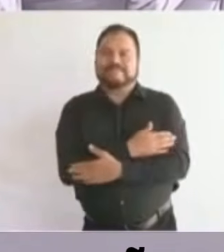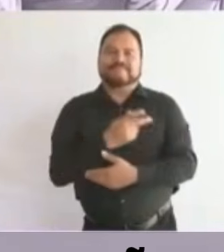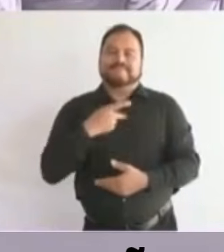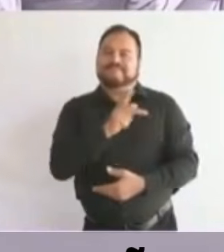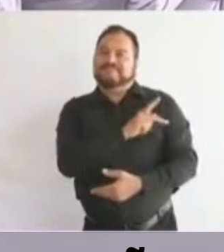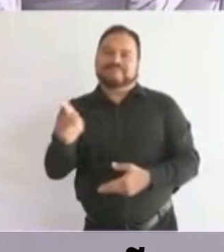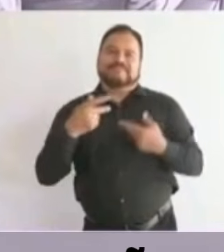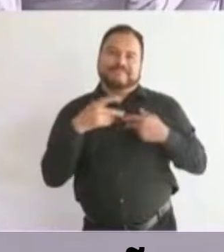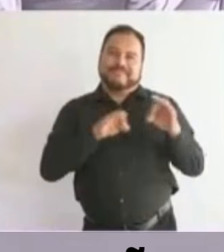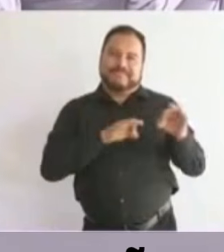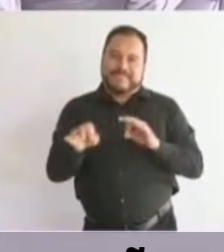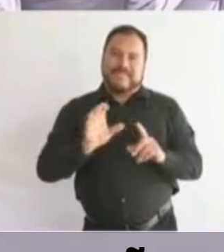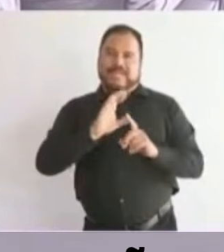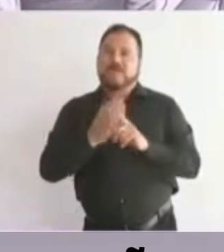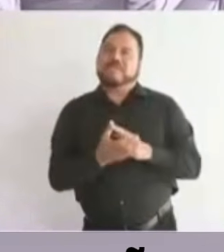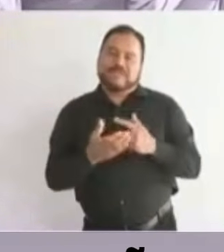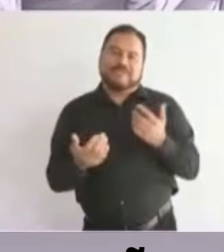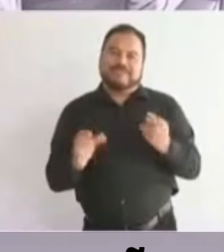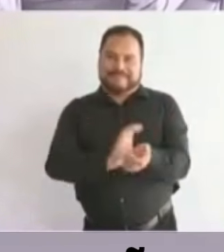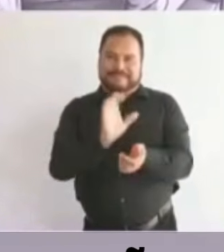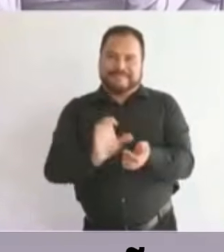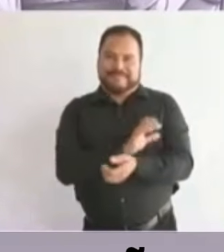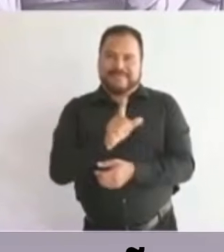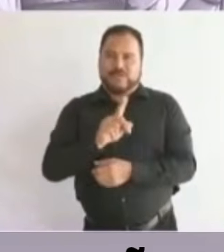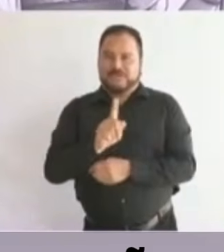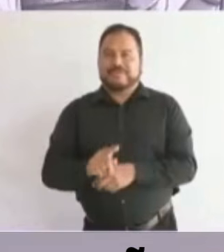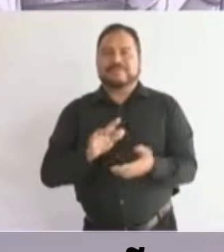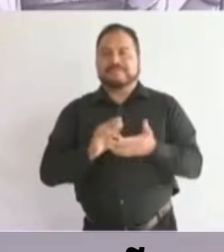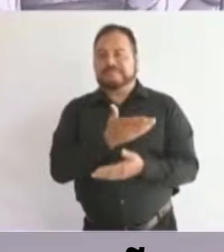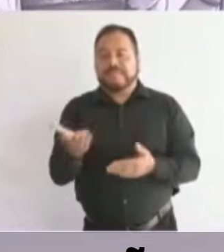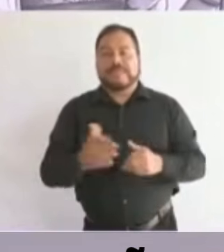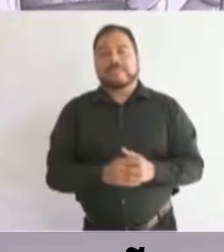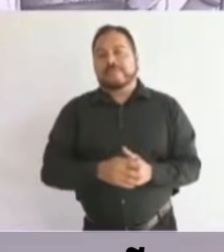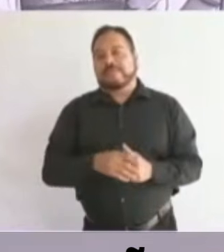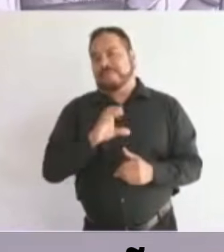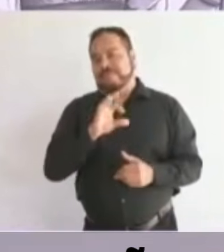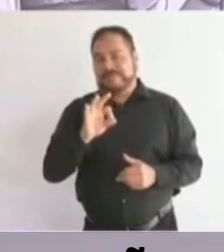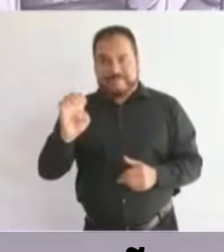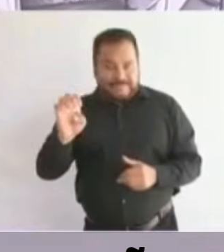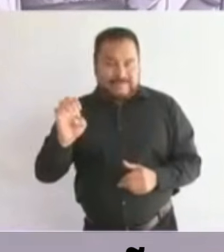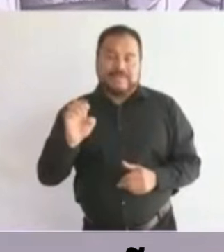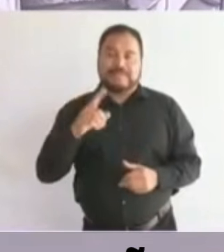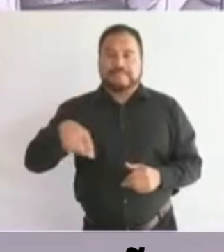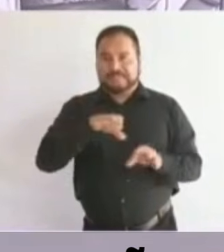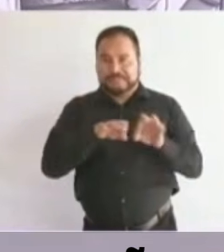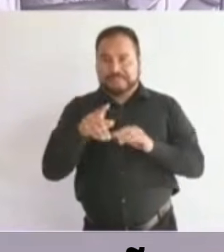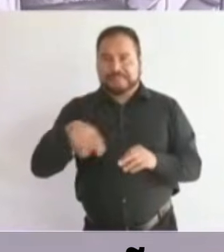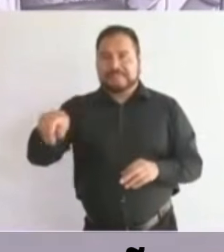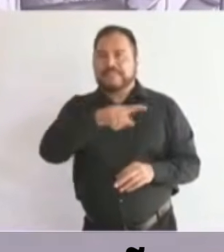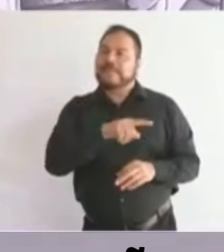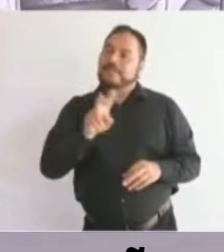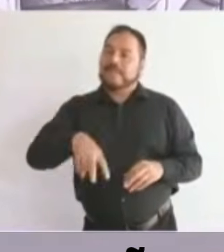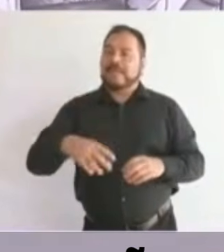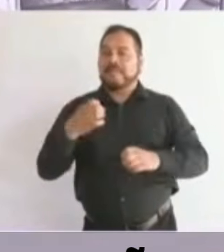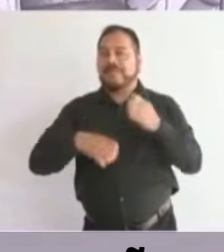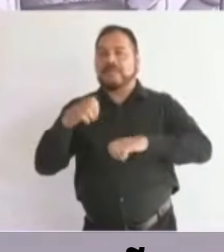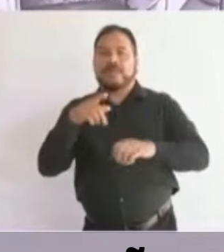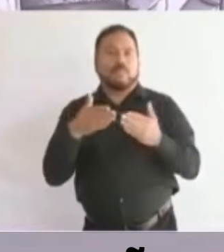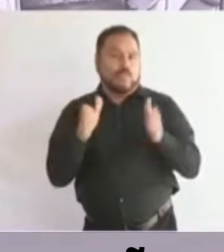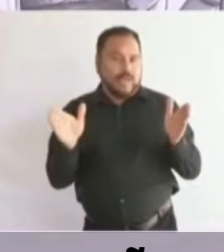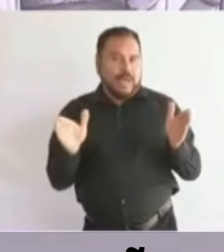los trabajadores de Comisión Federal de Electricidad. CFE es una empresa